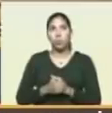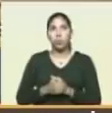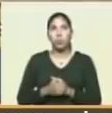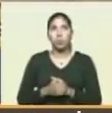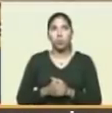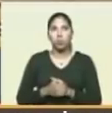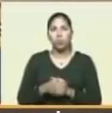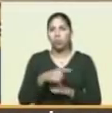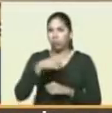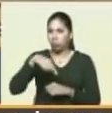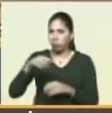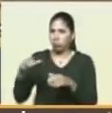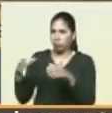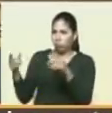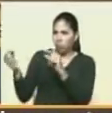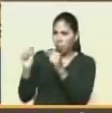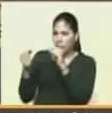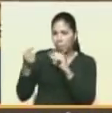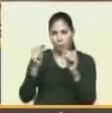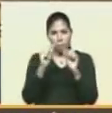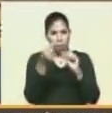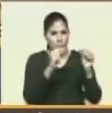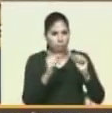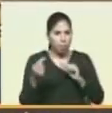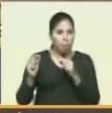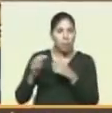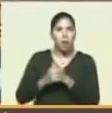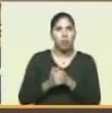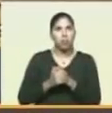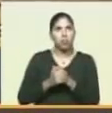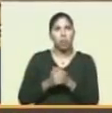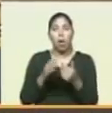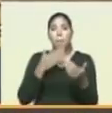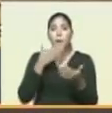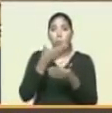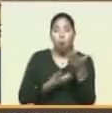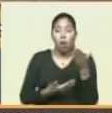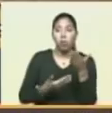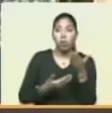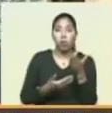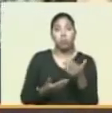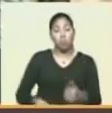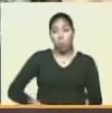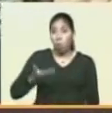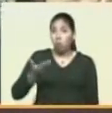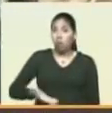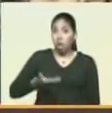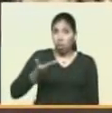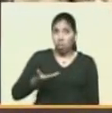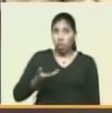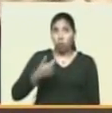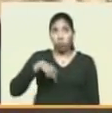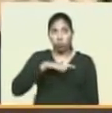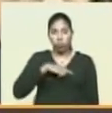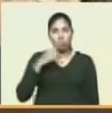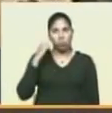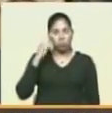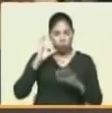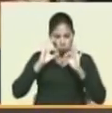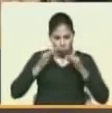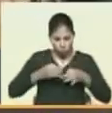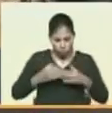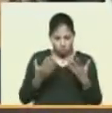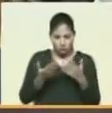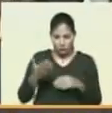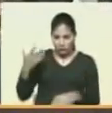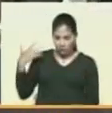discusiones hicieron aportes importantes que nos obligan a revisar la génesis y naturaleza de